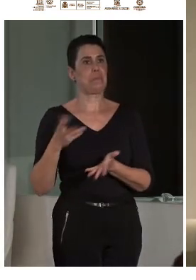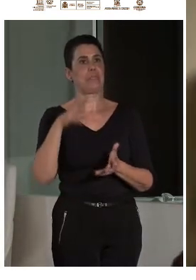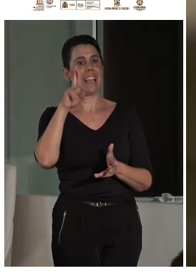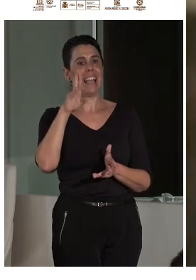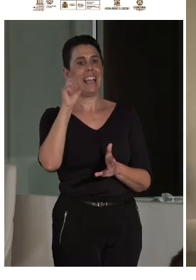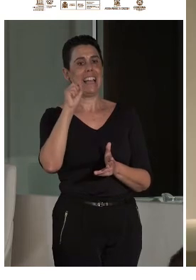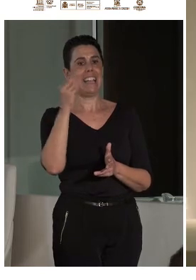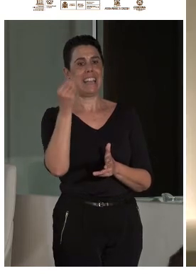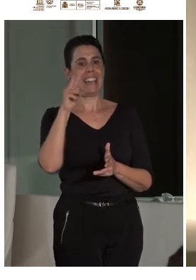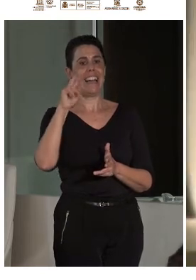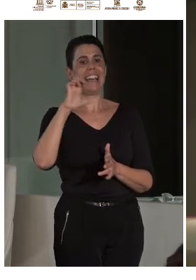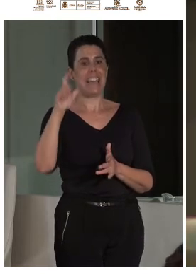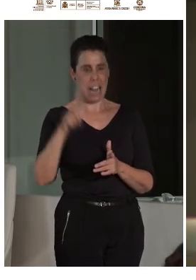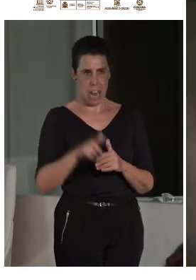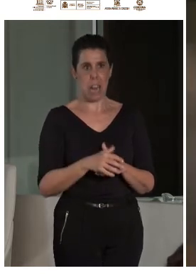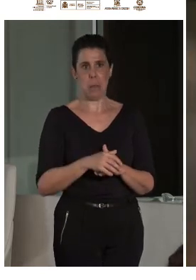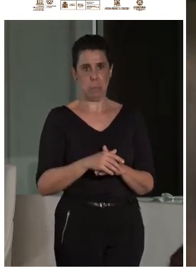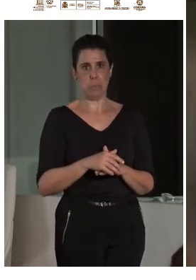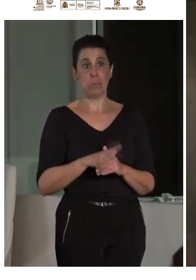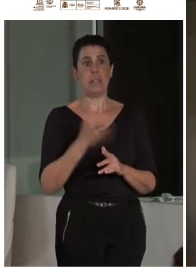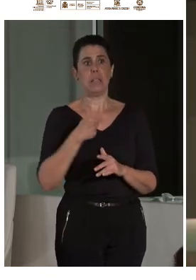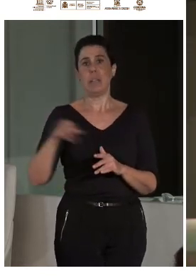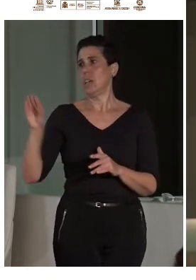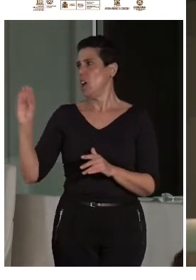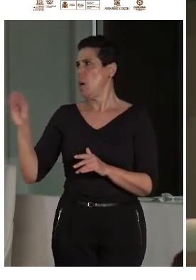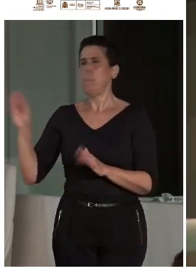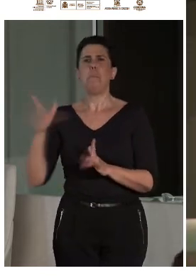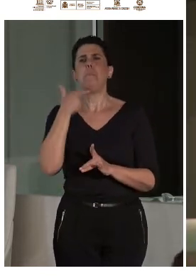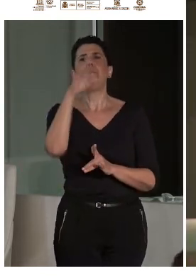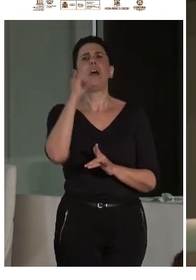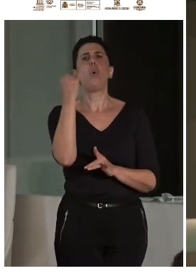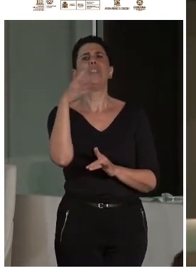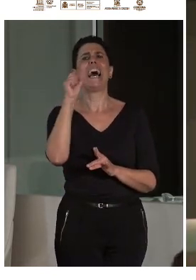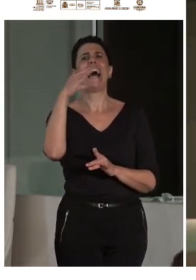tienes la presentación. Mini pregunta, ¿de qué nivel de inversión hablamos de una Yolette?